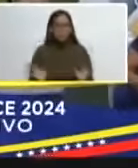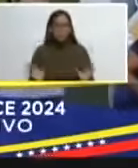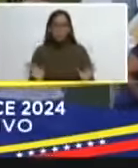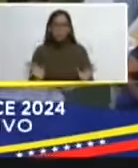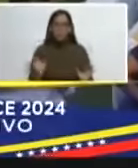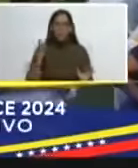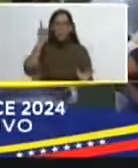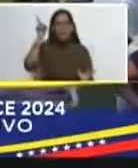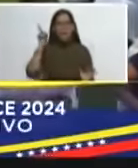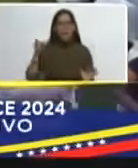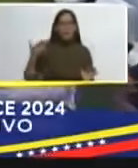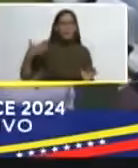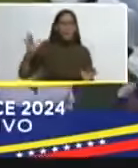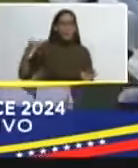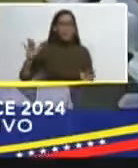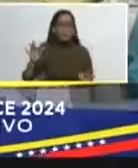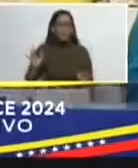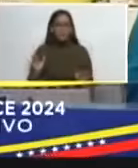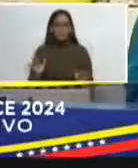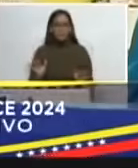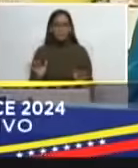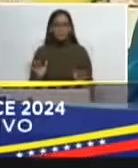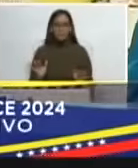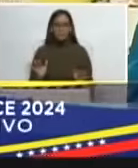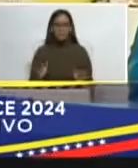Allá ellos.